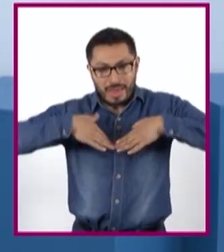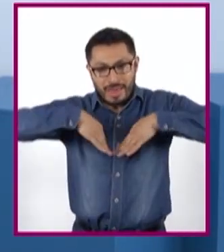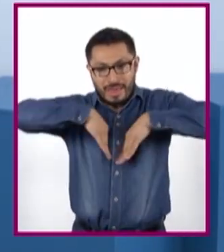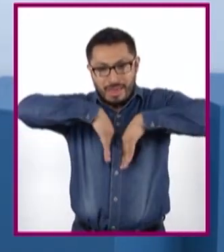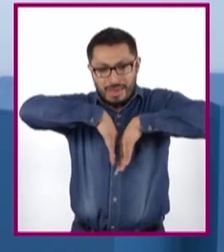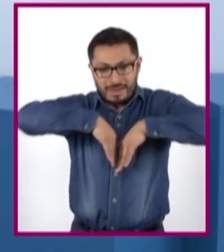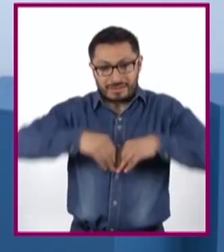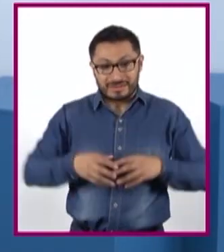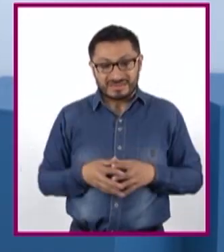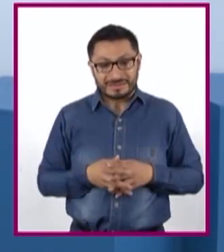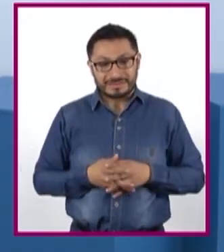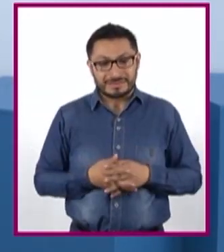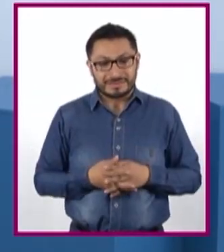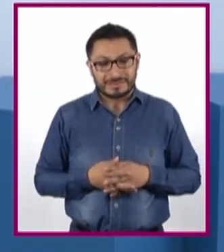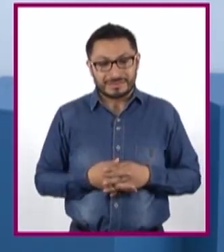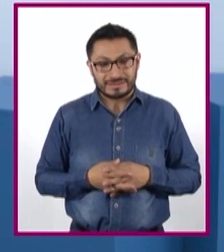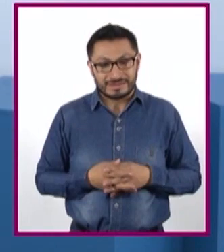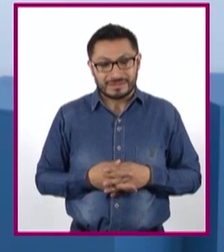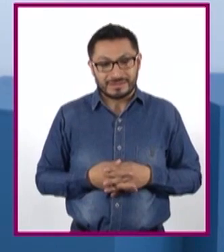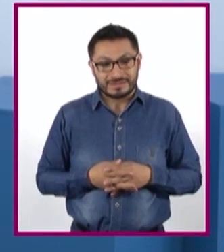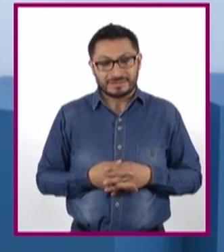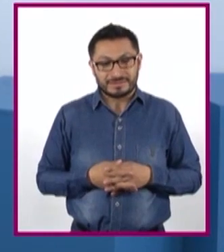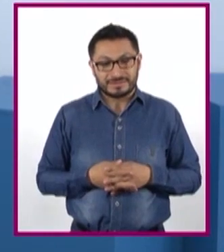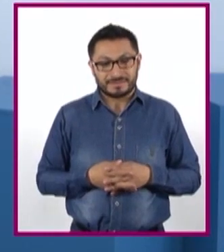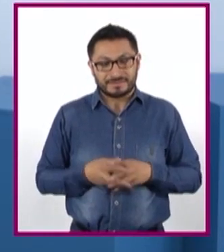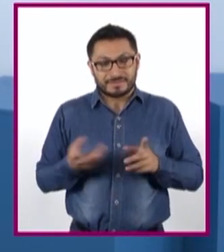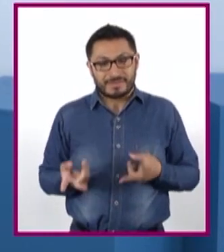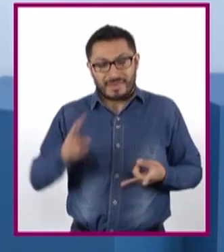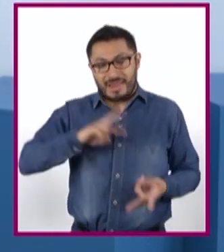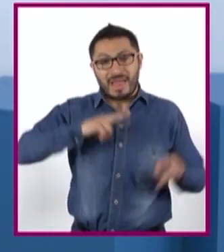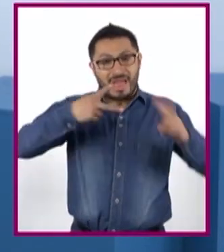el... Así estaba enrollada. ¿Es correcto? Al